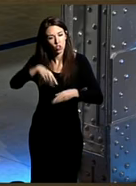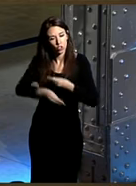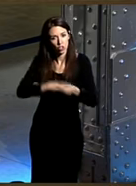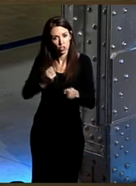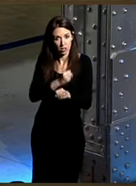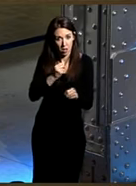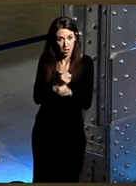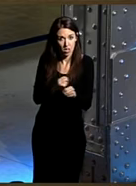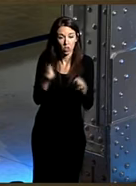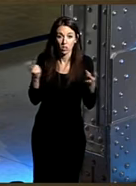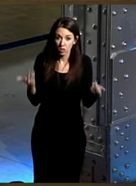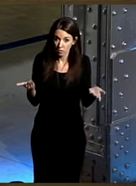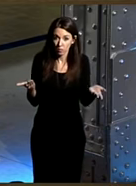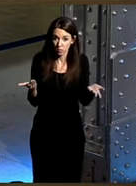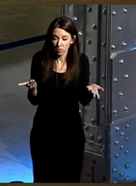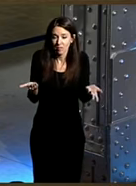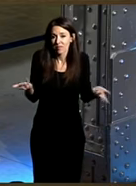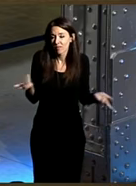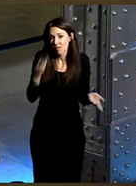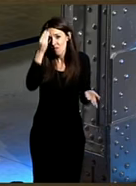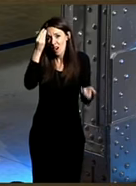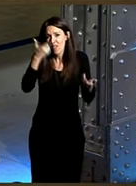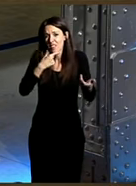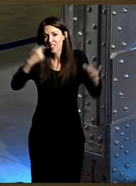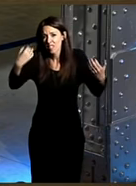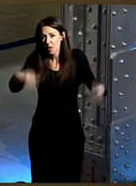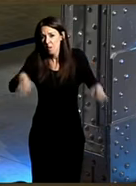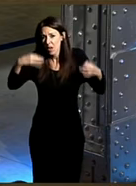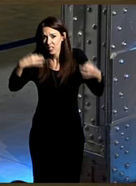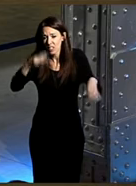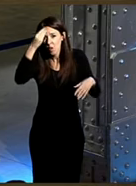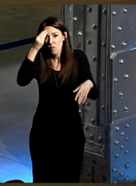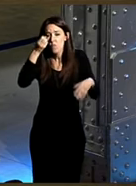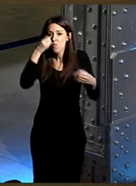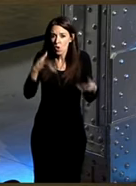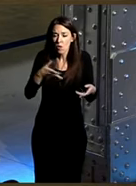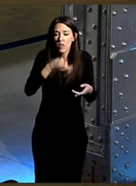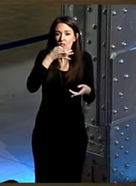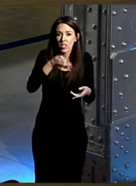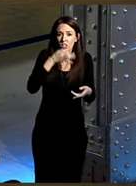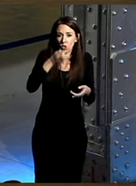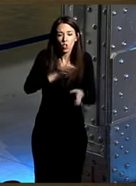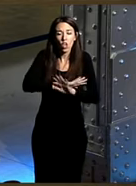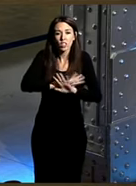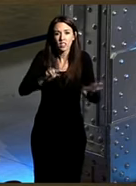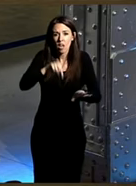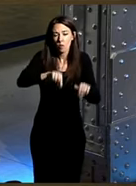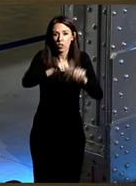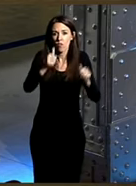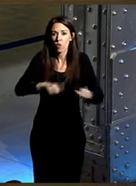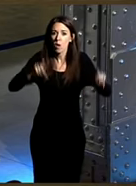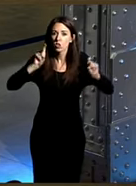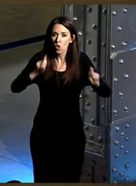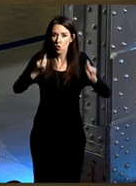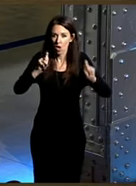trabajando. Es todo, es decir, me parece muy simplista. Yo creo que estaba muy bien el discurso de se acabó este formato de